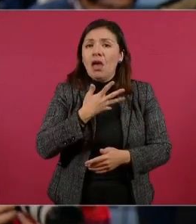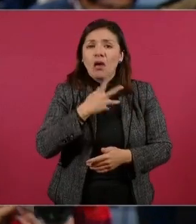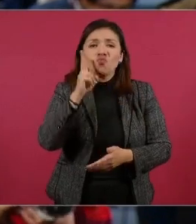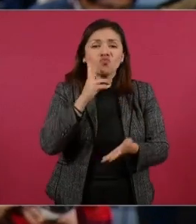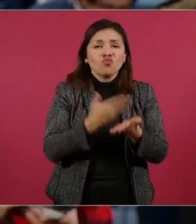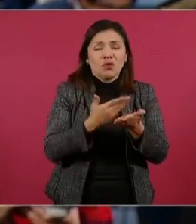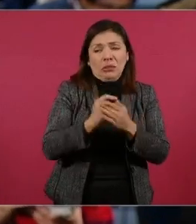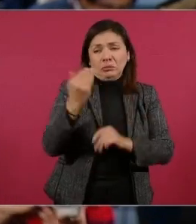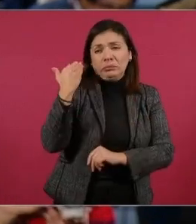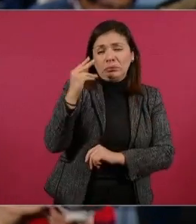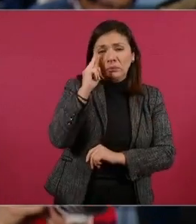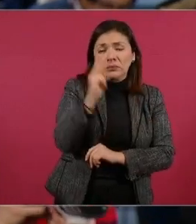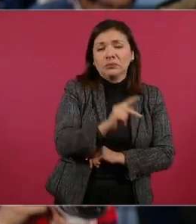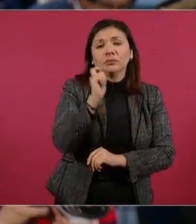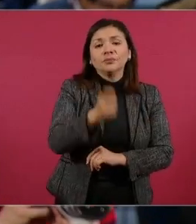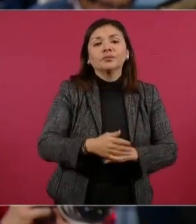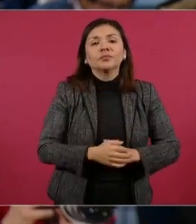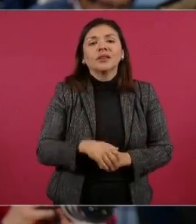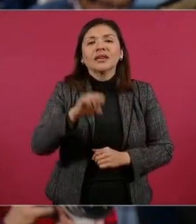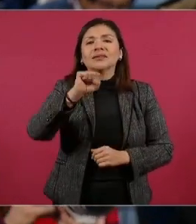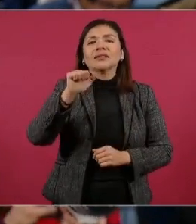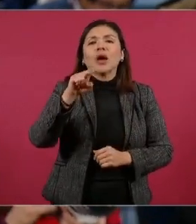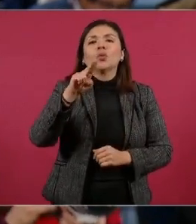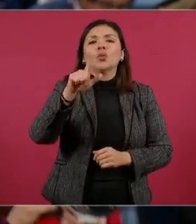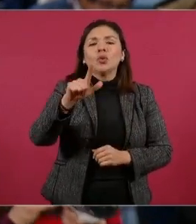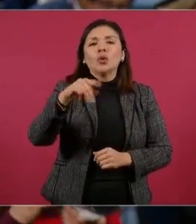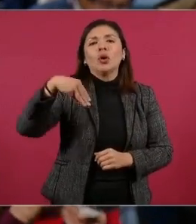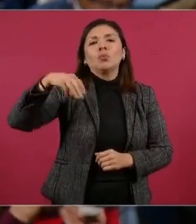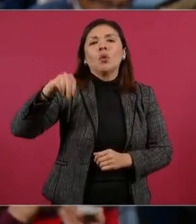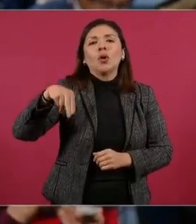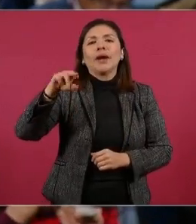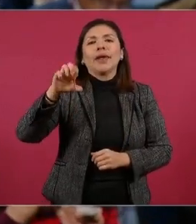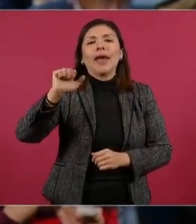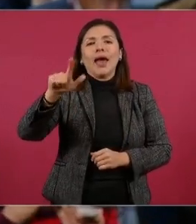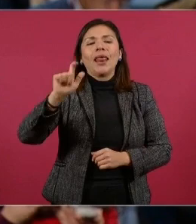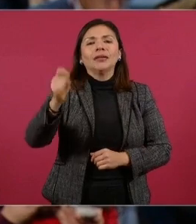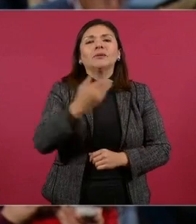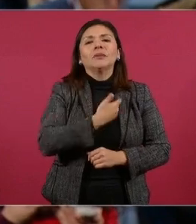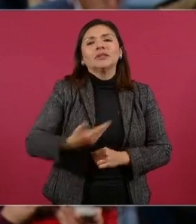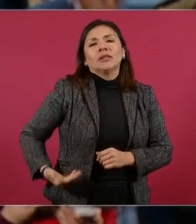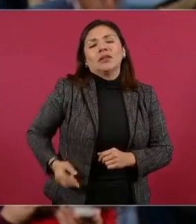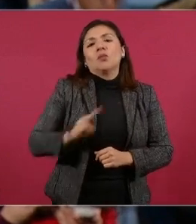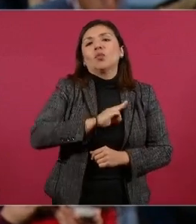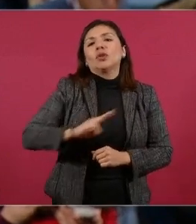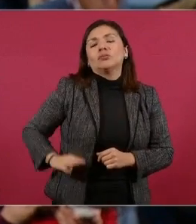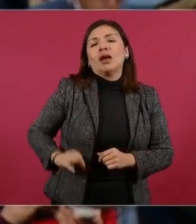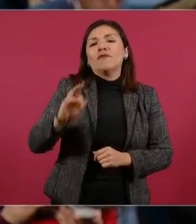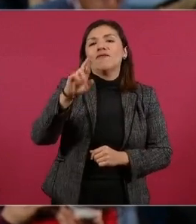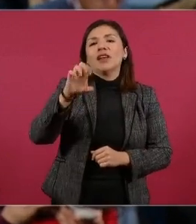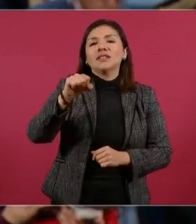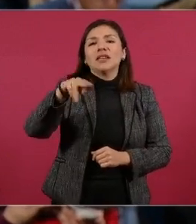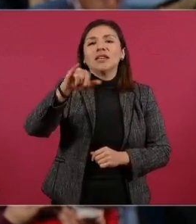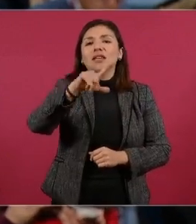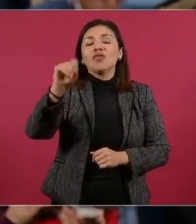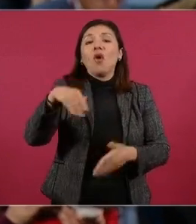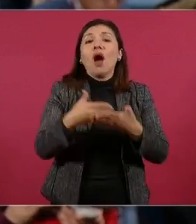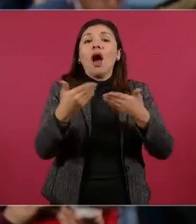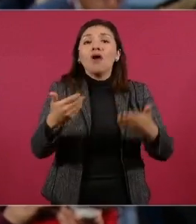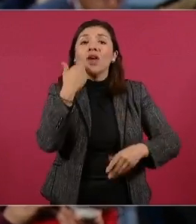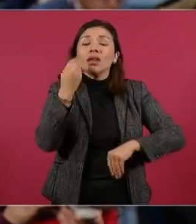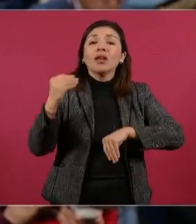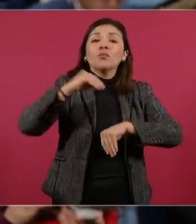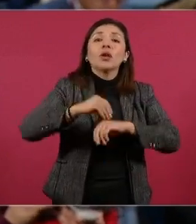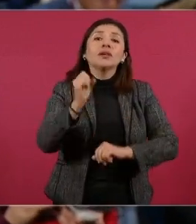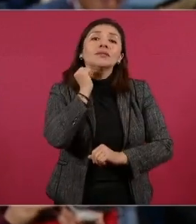apenas un unos días es Saúl Monreal quien es presidente municipal de Fresnillo y ahora aspira también a ser senador pero